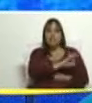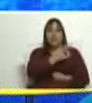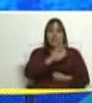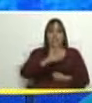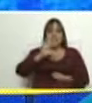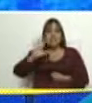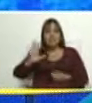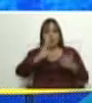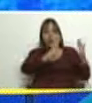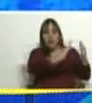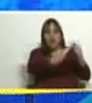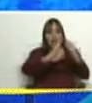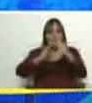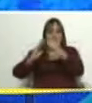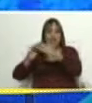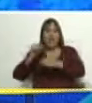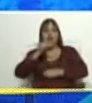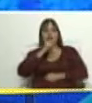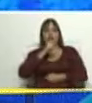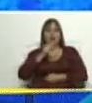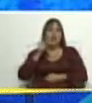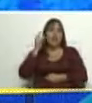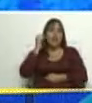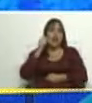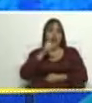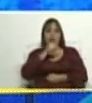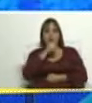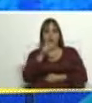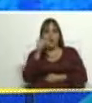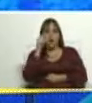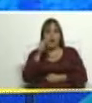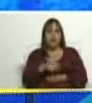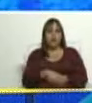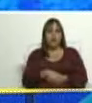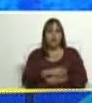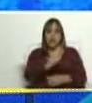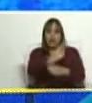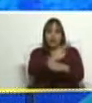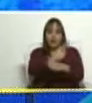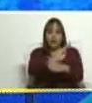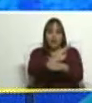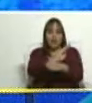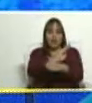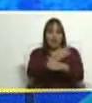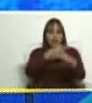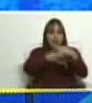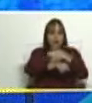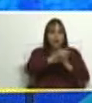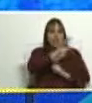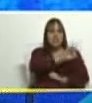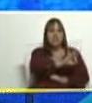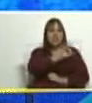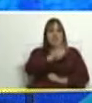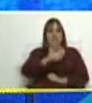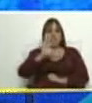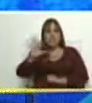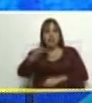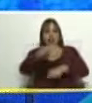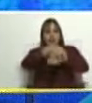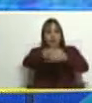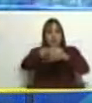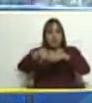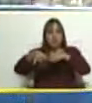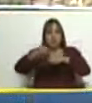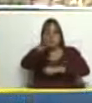335 casas de abuelos y abuelas de abrigo en los 335 municipios